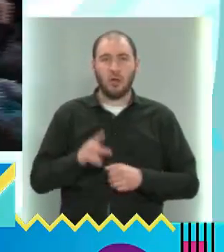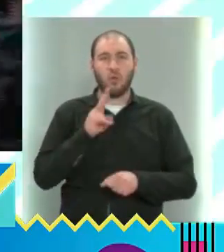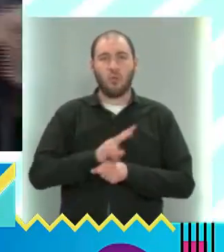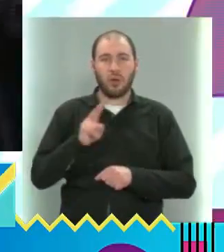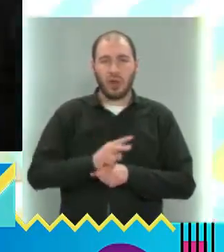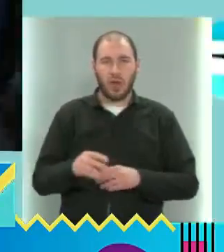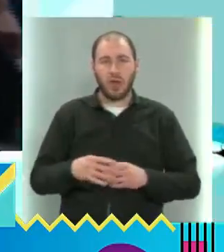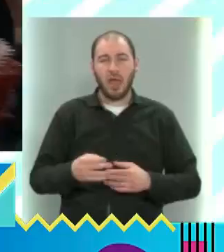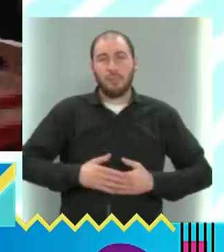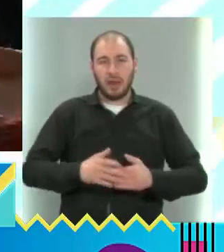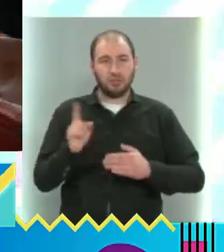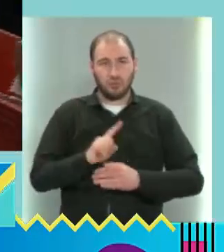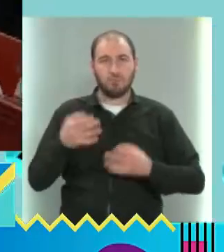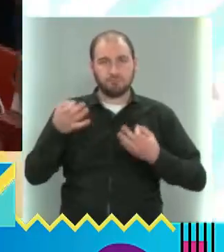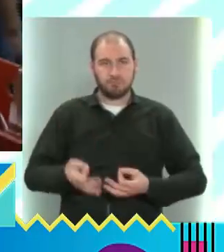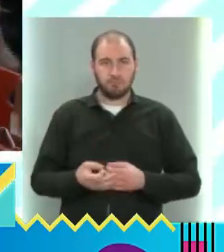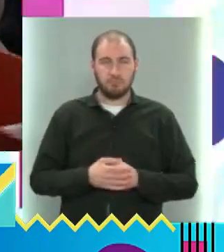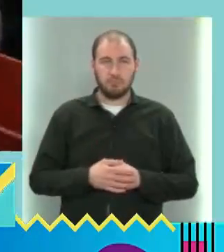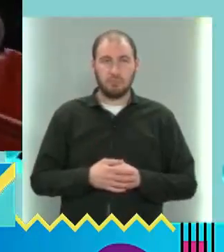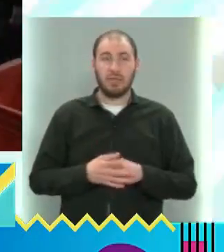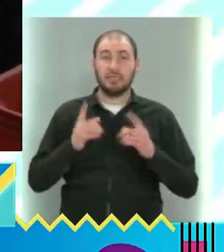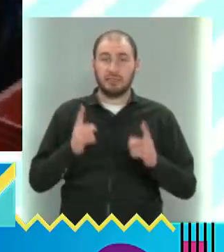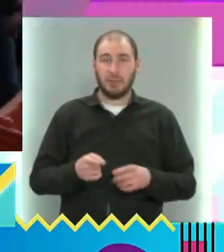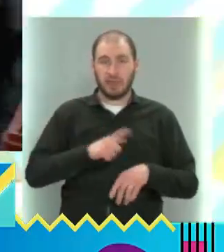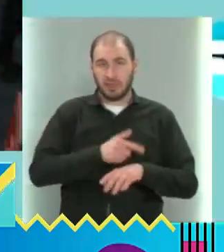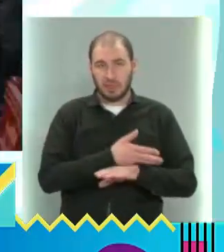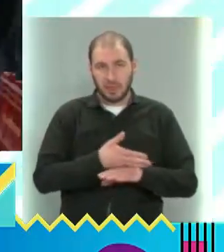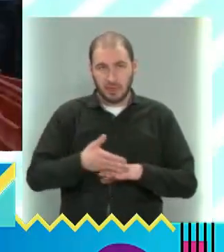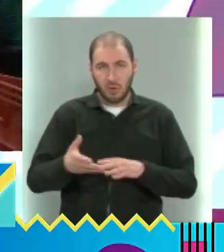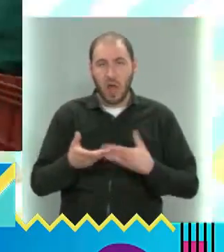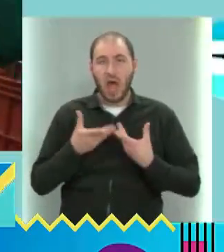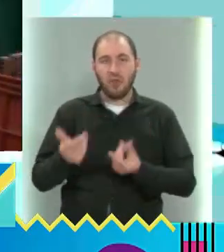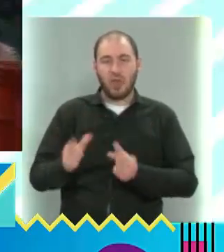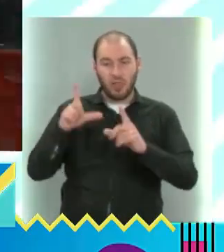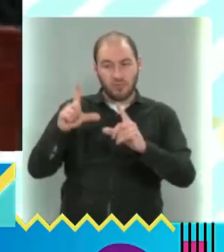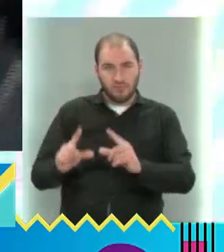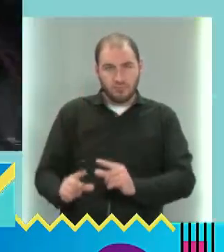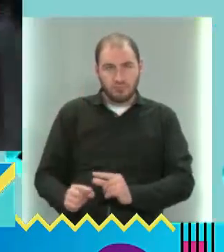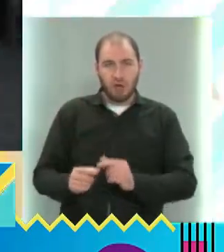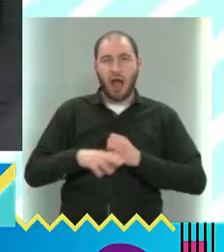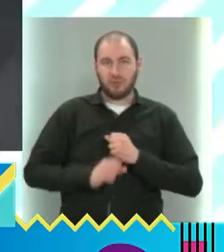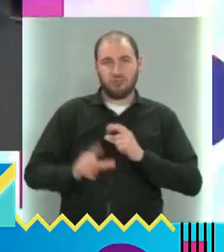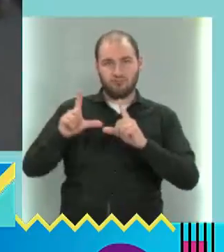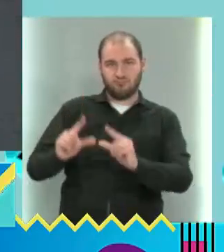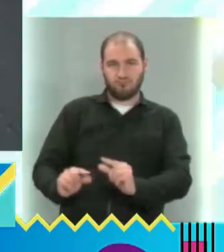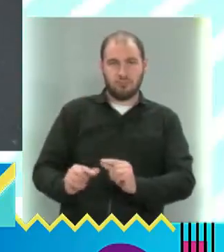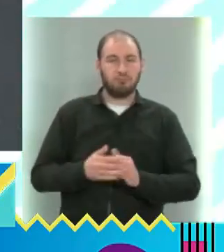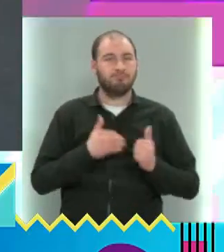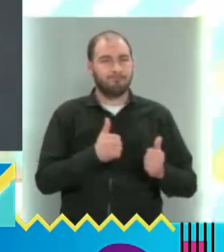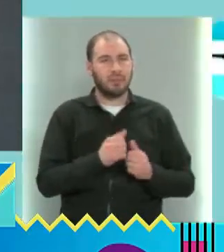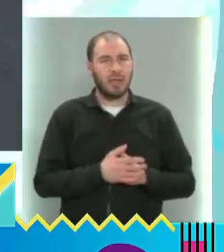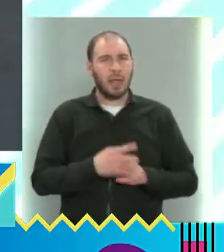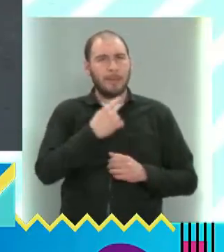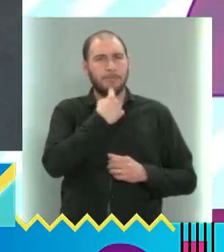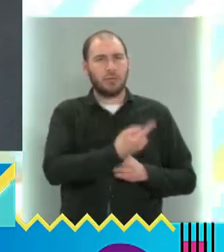protección anticonceptiva correcta, lo que también en el tiempo contribuye a disminuir los abortos. Bien. Luis, le